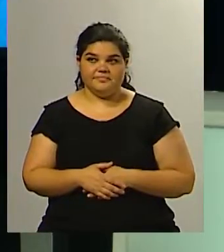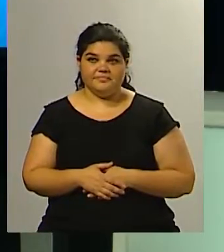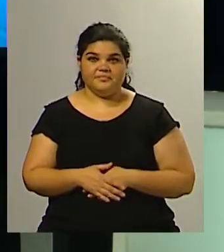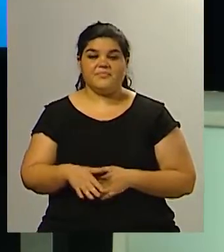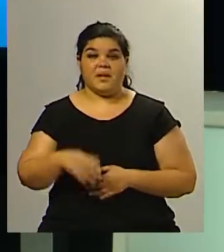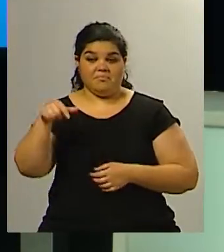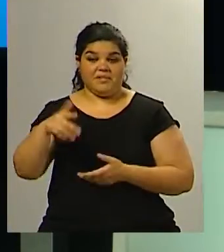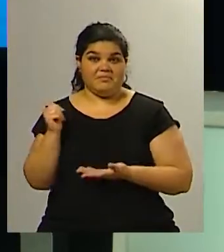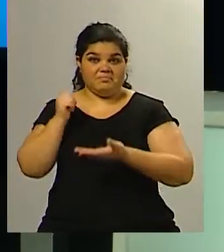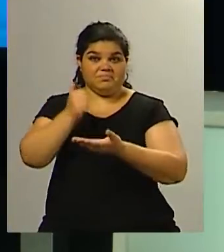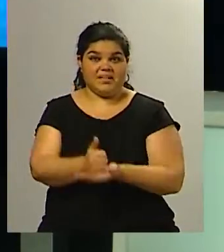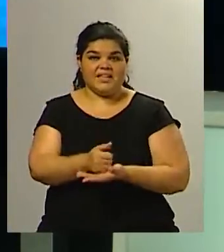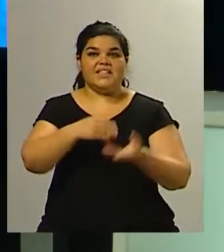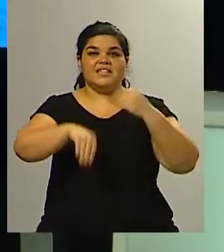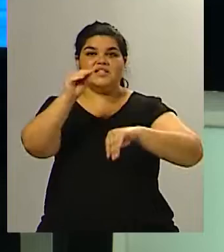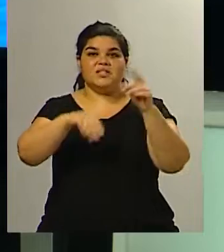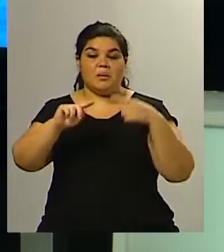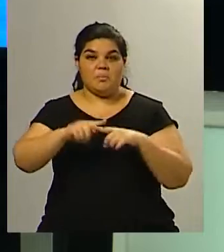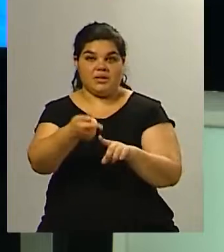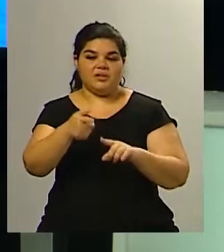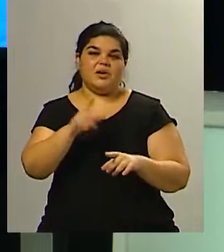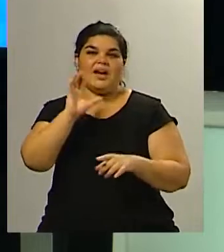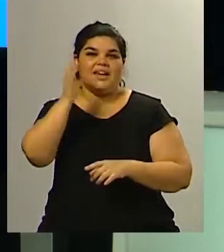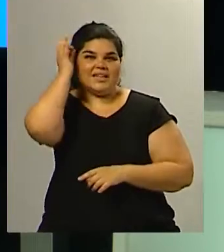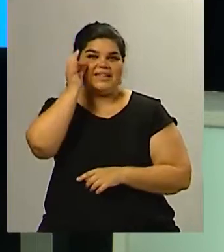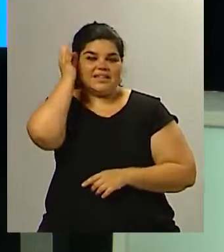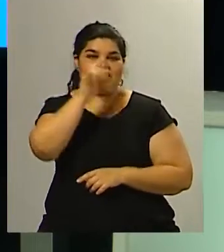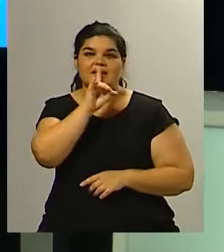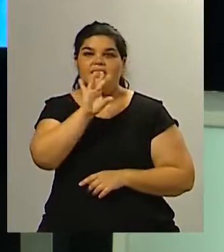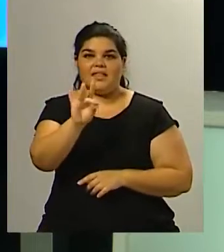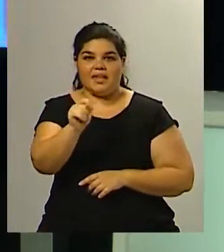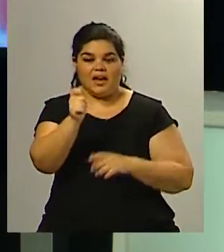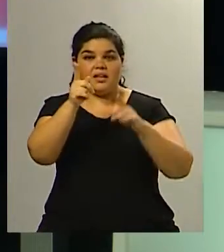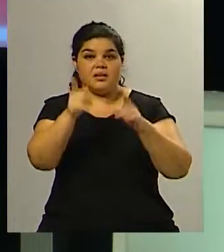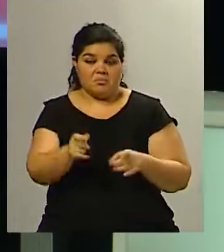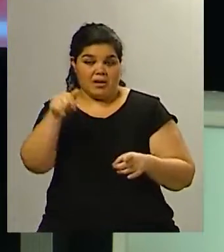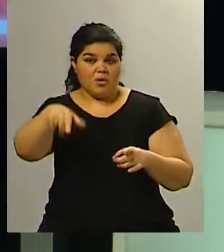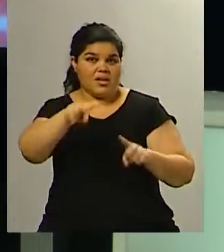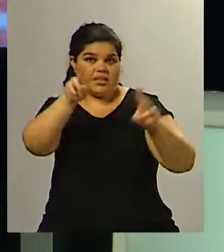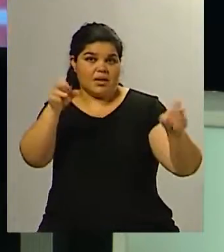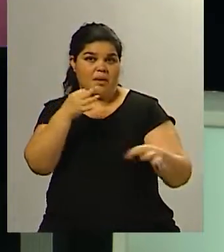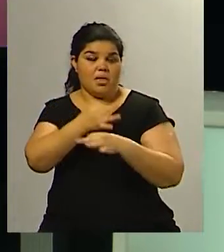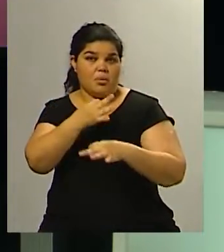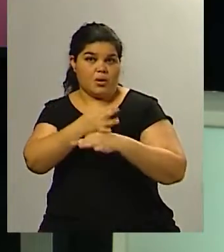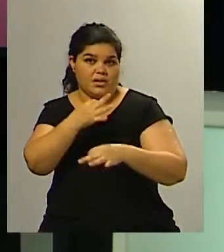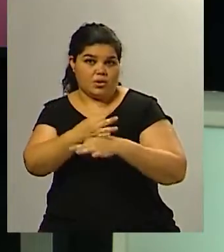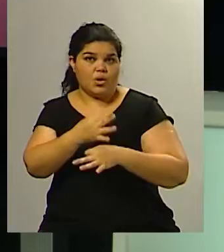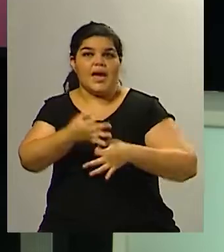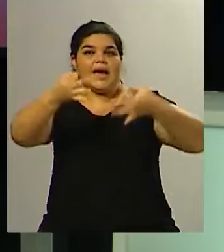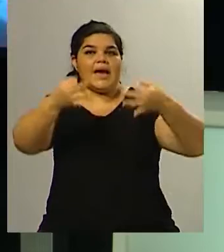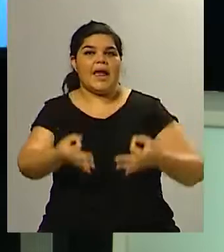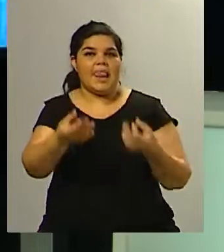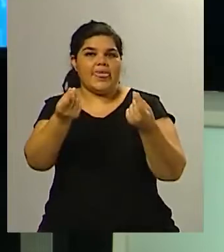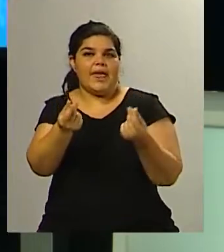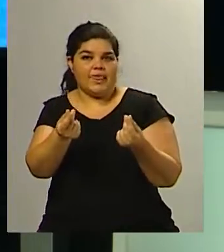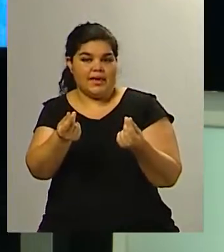Bueno, acá estamos en Chat Político, en el 30 de la TDA. Dijimos que íbamos a hablar de educación, de la calidad educativa y bueno, vamos a convocar durante el